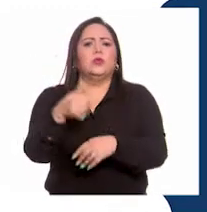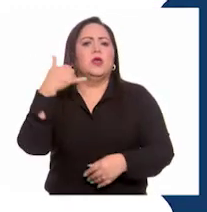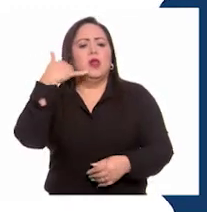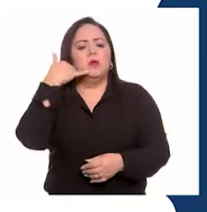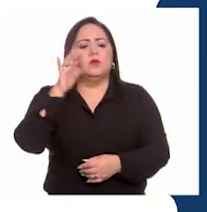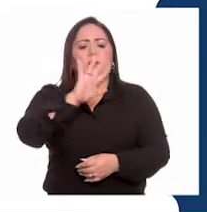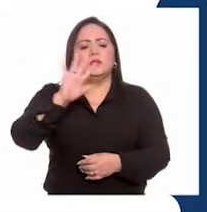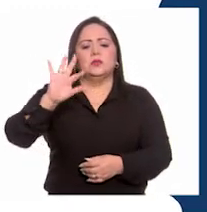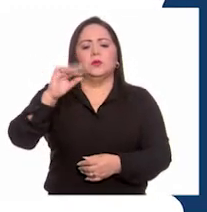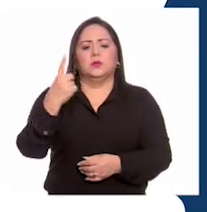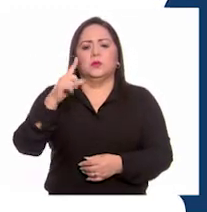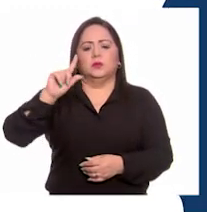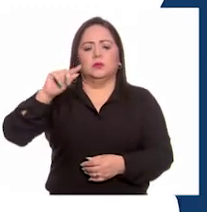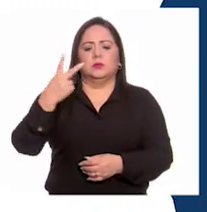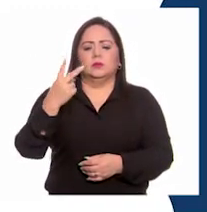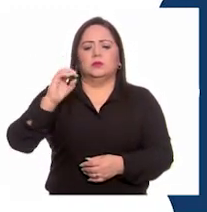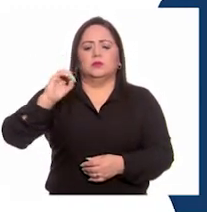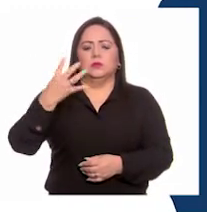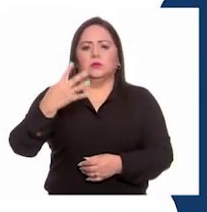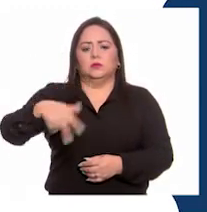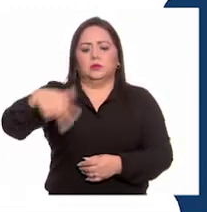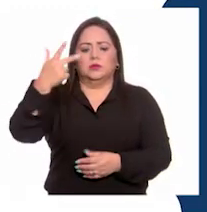teléfono